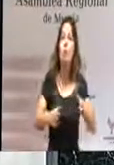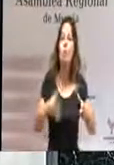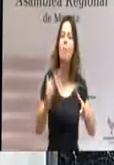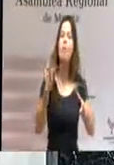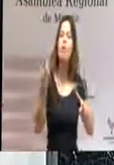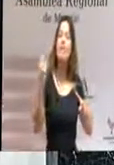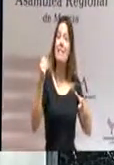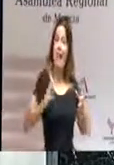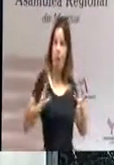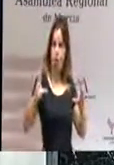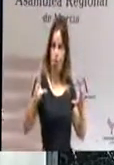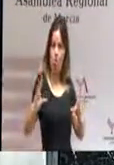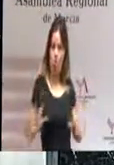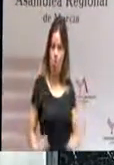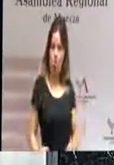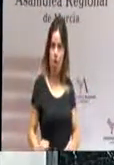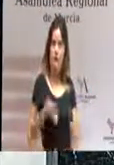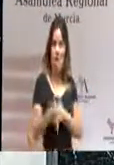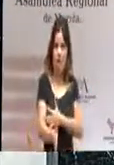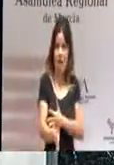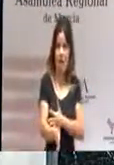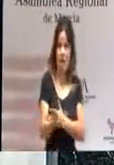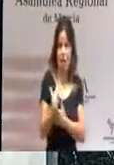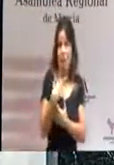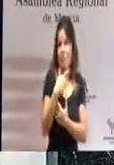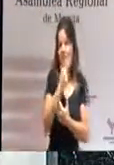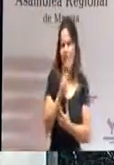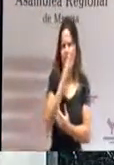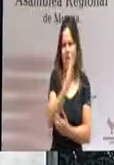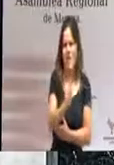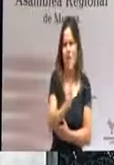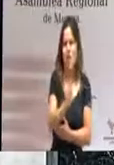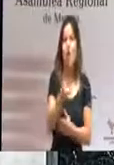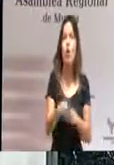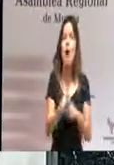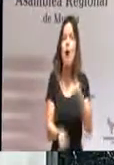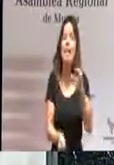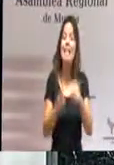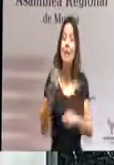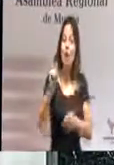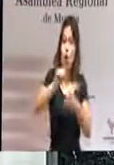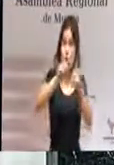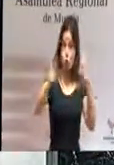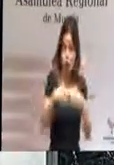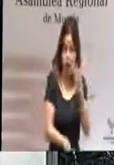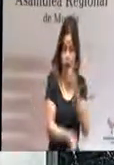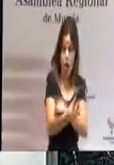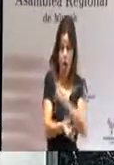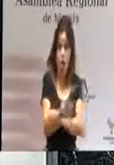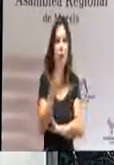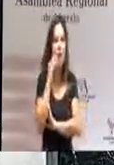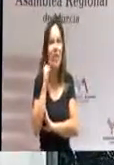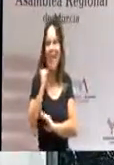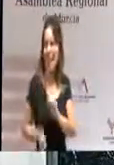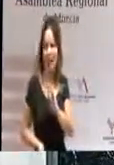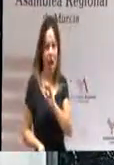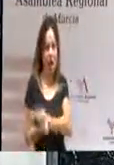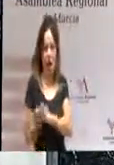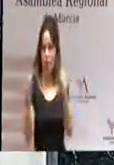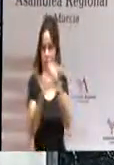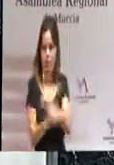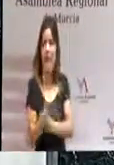la riqueza regional. Es decir, de modo sencillo y directo, se crean contratos, pero no se crea riqueza. Y la poca